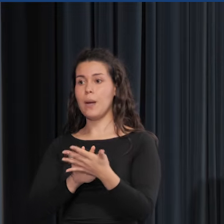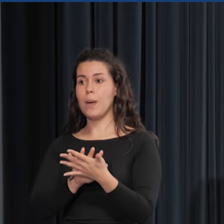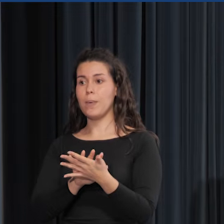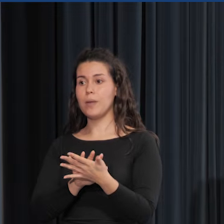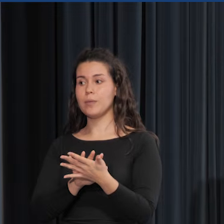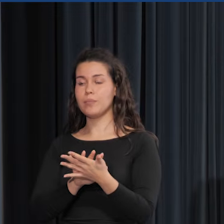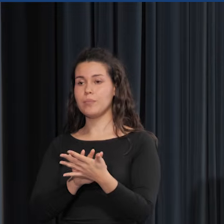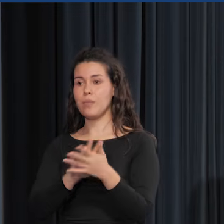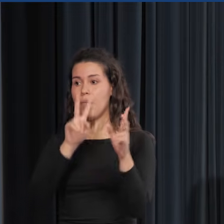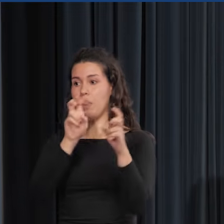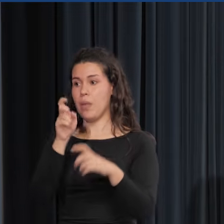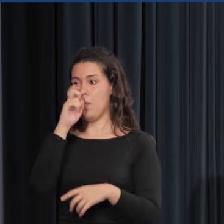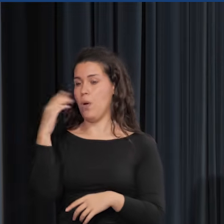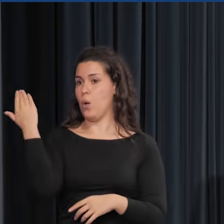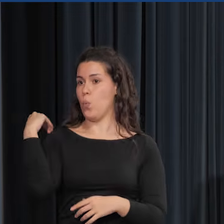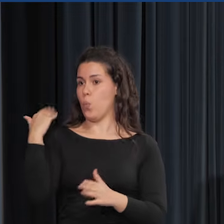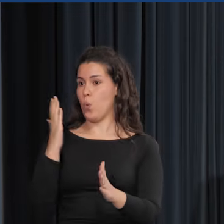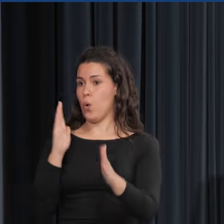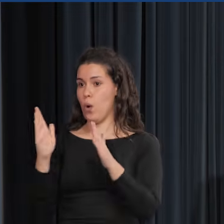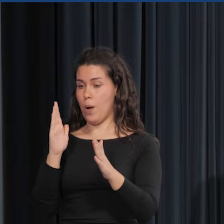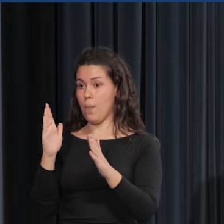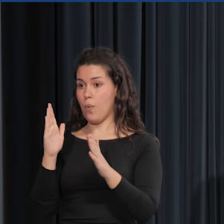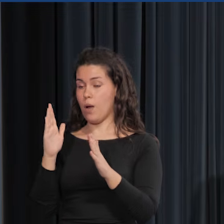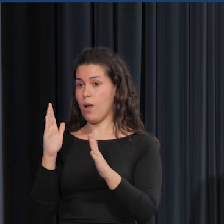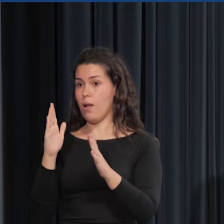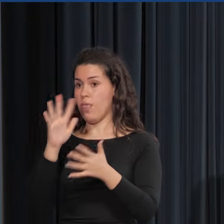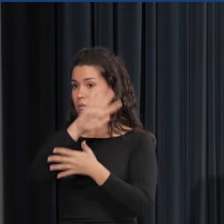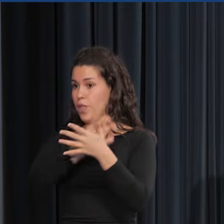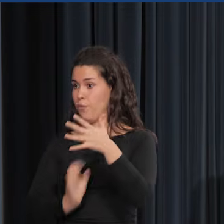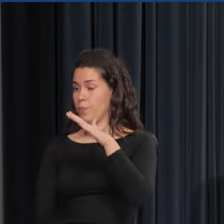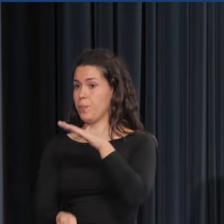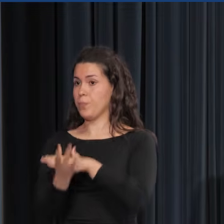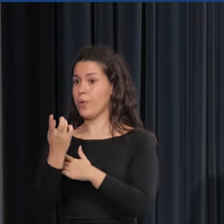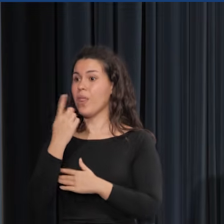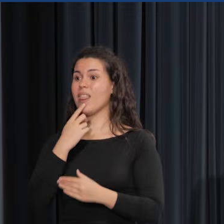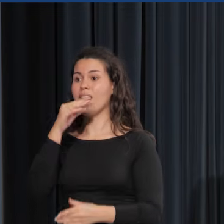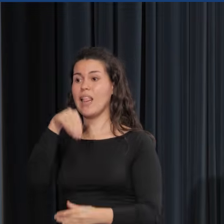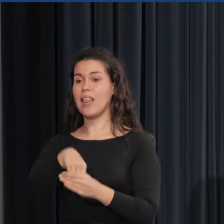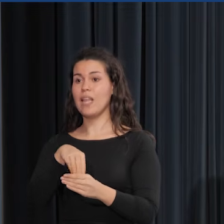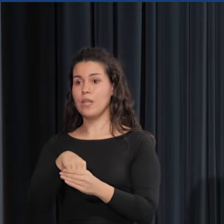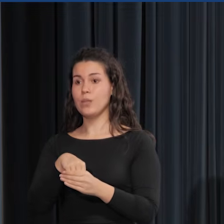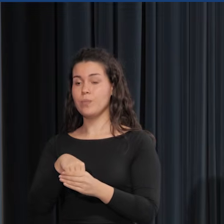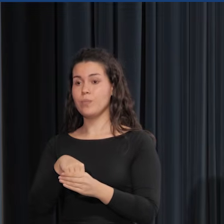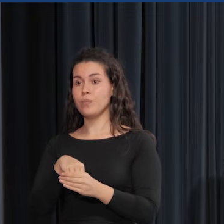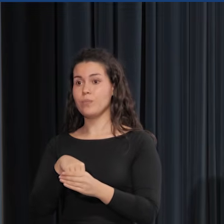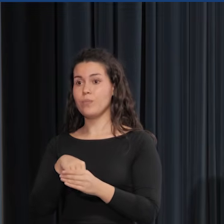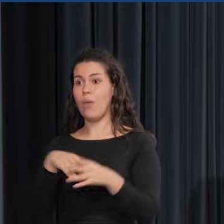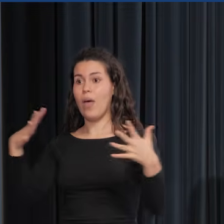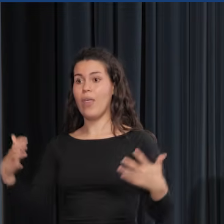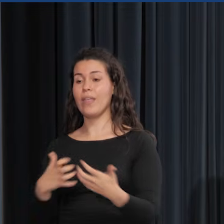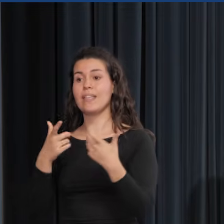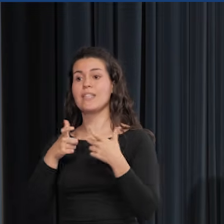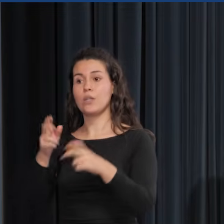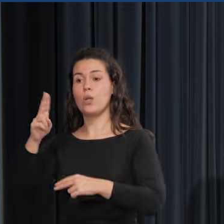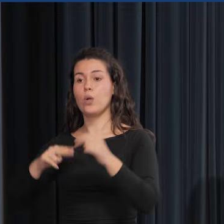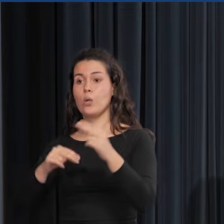que en esa época, cuando se elaboró, en su preámbulo se recoge que más de la mitad de los accidentes que se producen en el sector de la construcción tienen